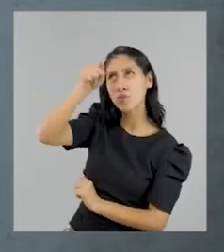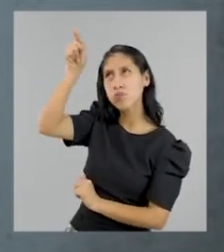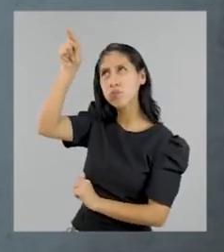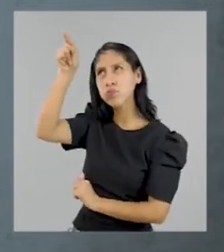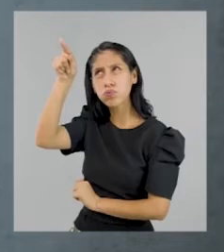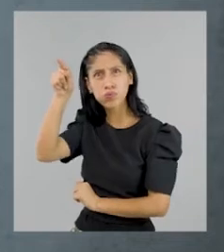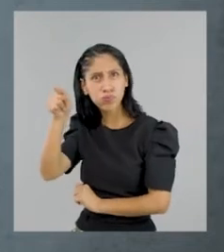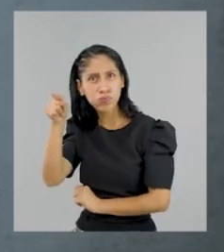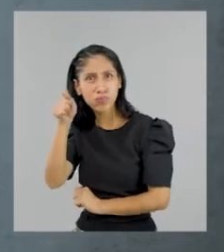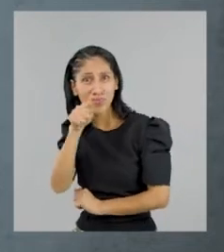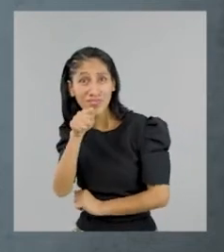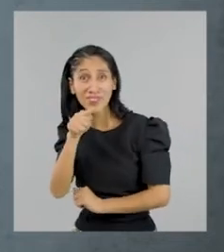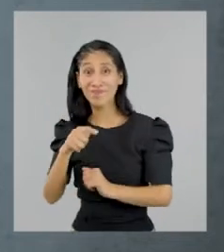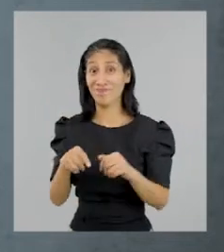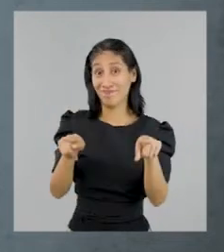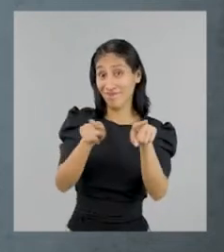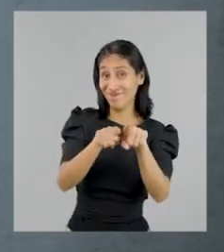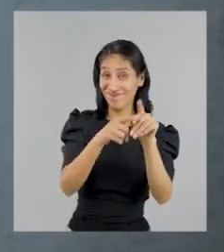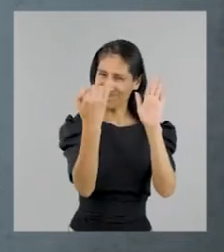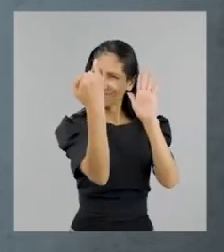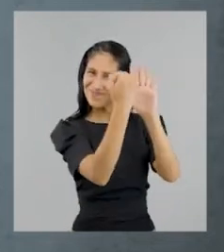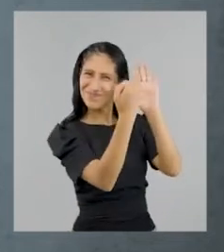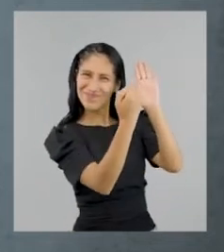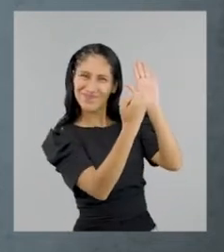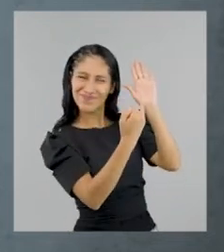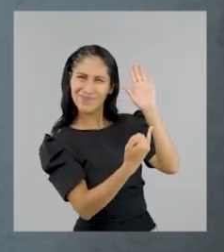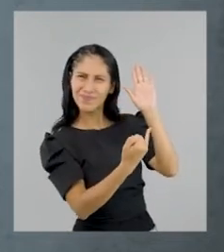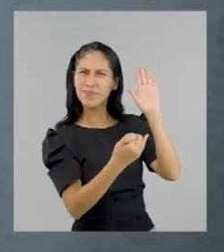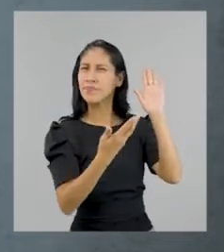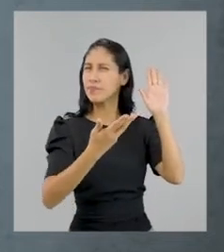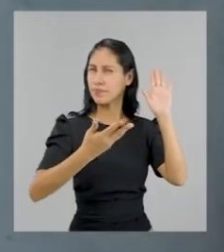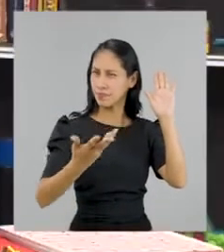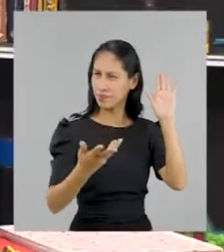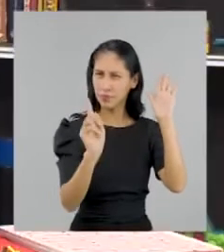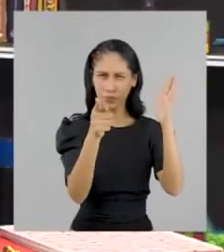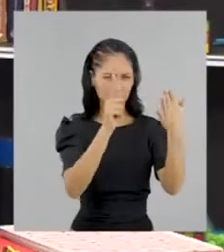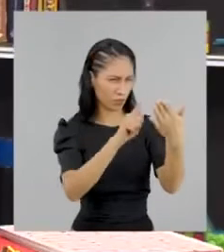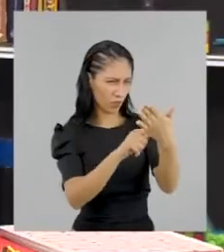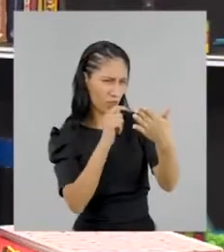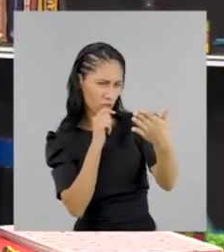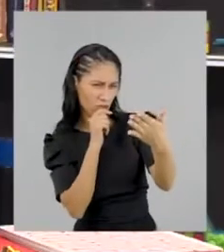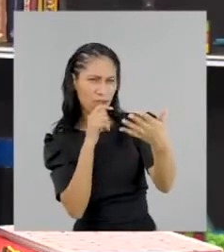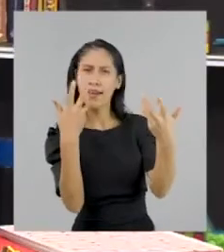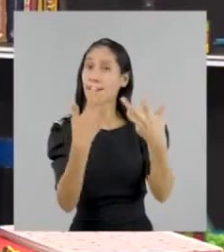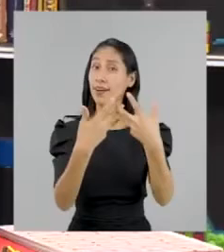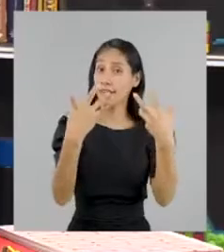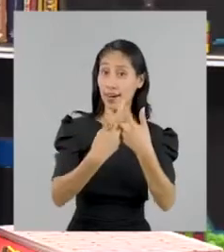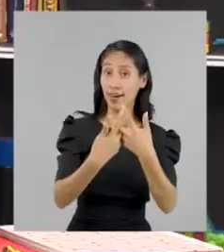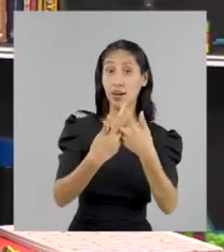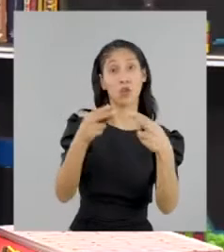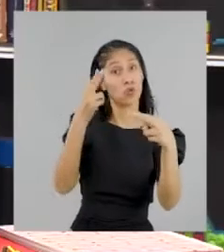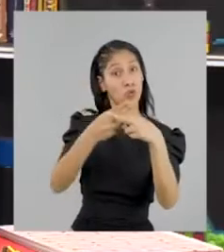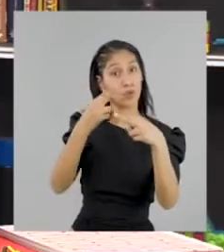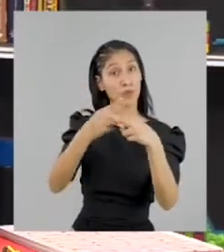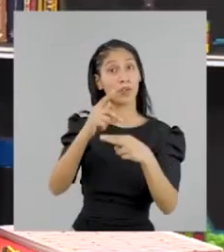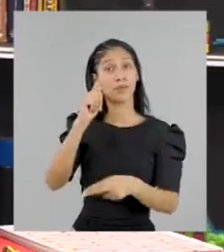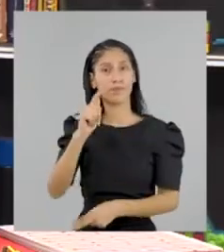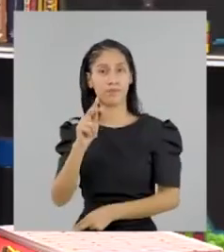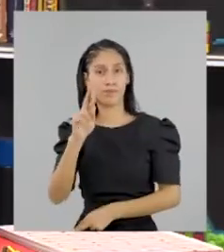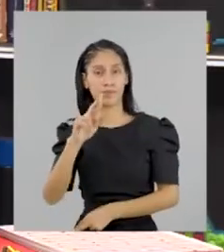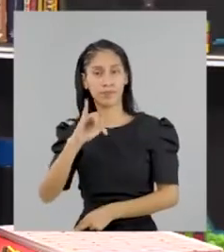se amplía esta relación en un plano cartesiano. De esa manera, toman el nombre de